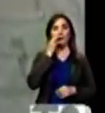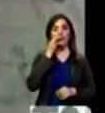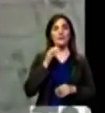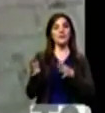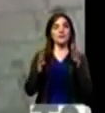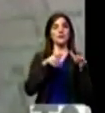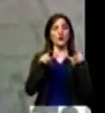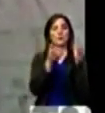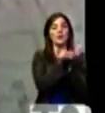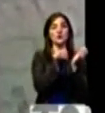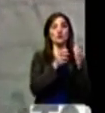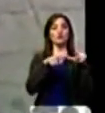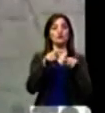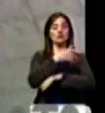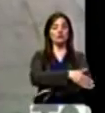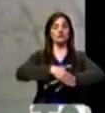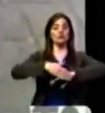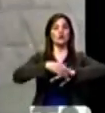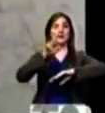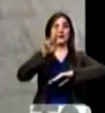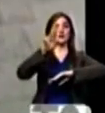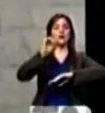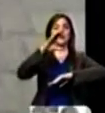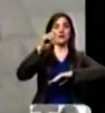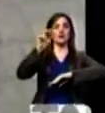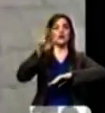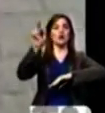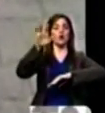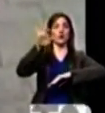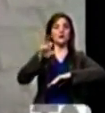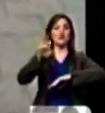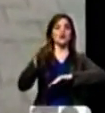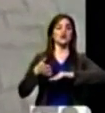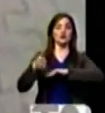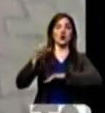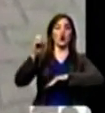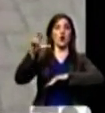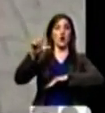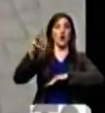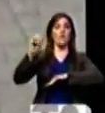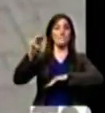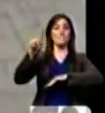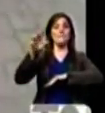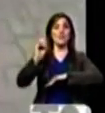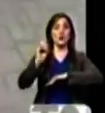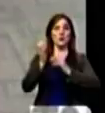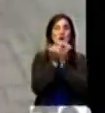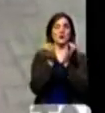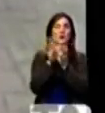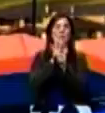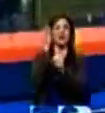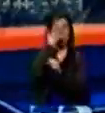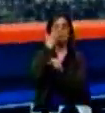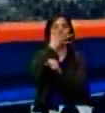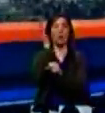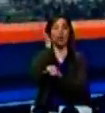Así lucen los basureros ubicados en las calles Ricaurte y Olmedo en el cantón Esmeraldas, llenos de basura, lo que provoca muy mal olor.